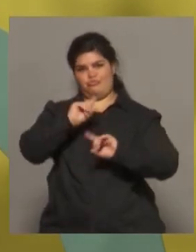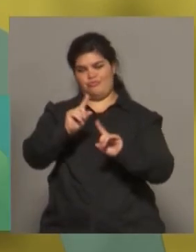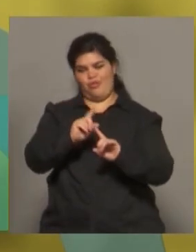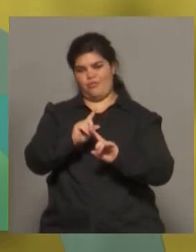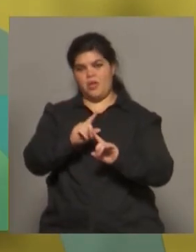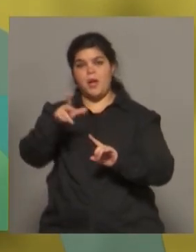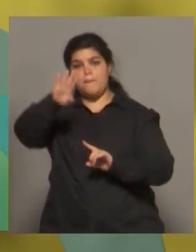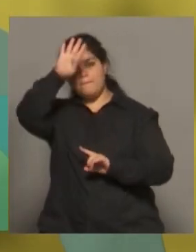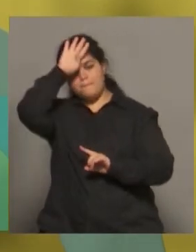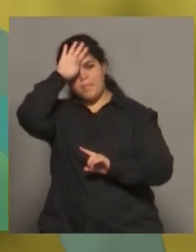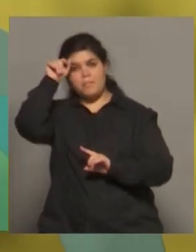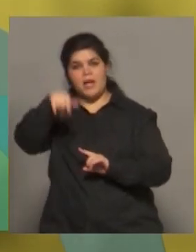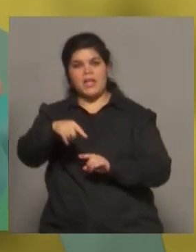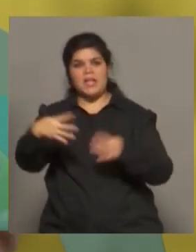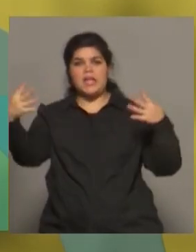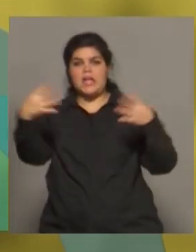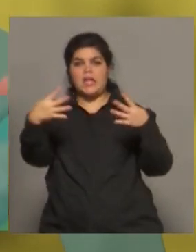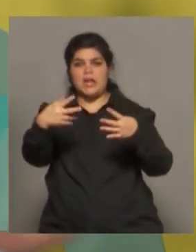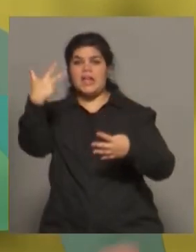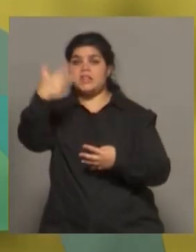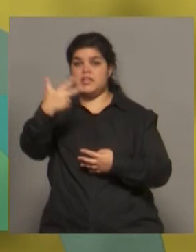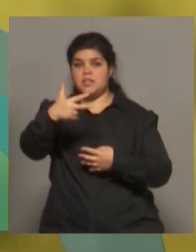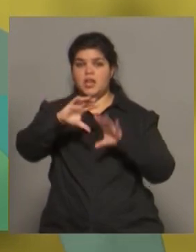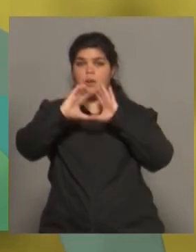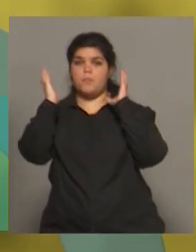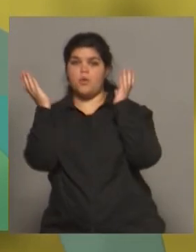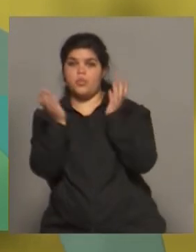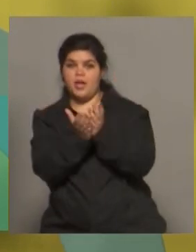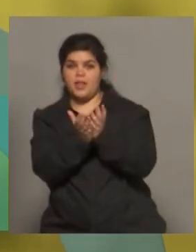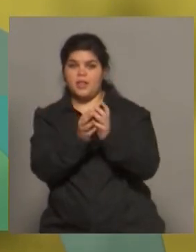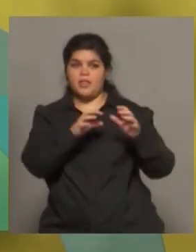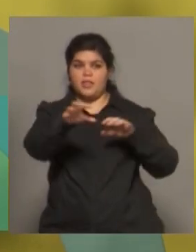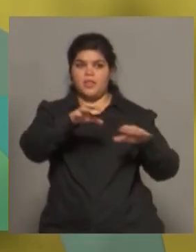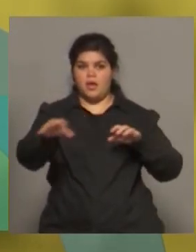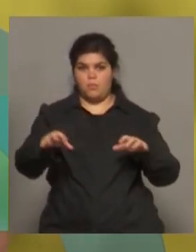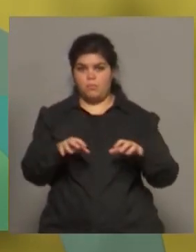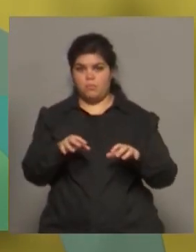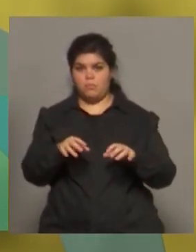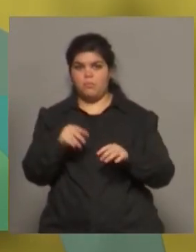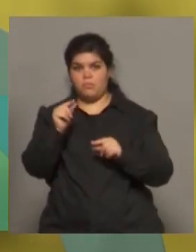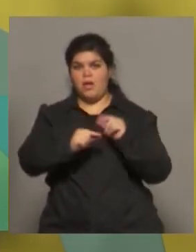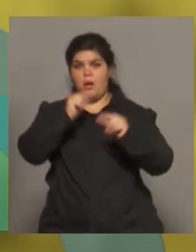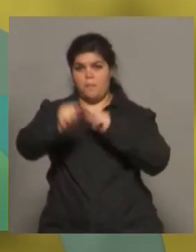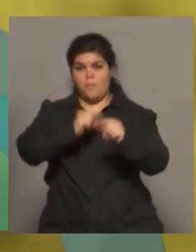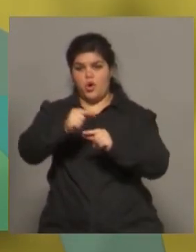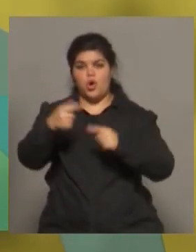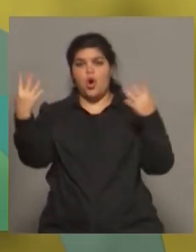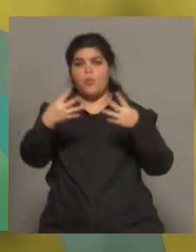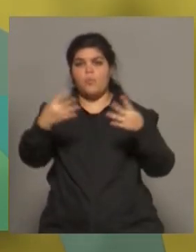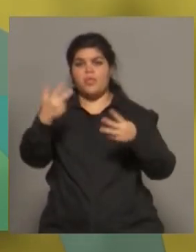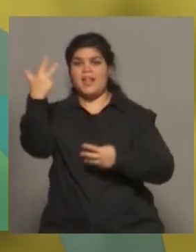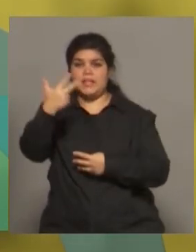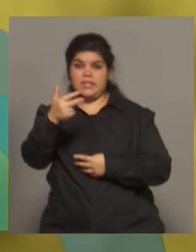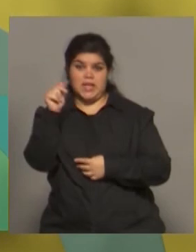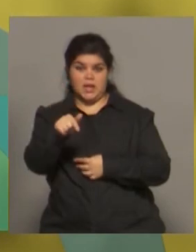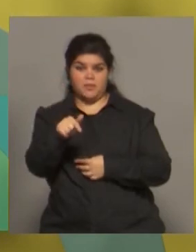nosotros, sino el Papa Francisco, la Tercera Guerra Mundial, fragmentada a pedacitos, en cuotas, pero Tercera Guerra Mundial al fin. Uno